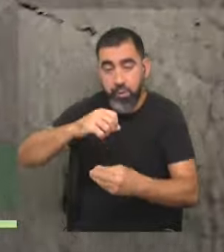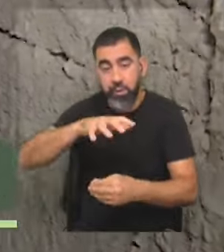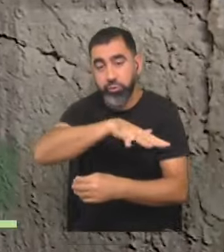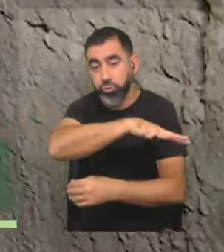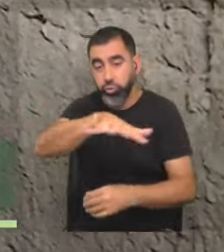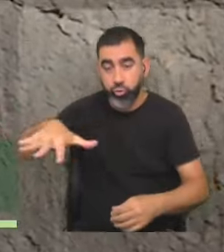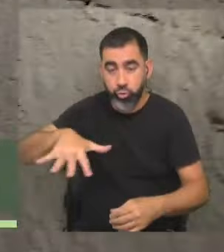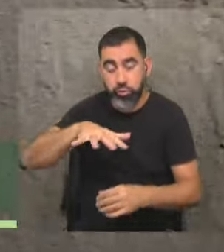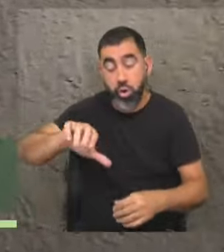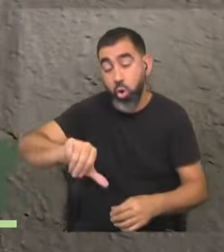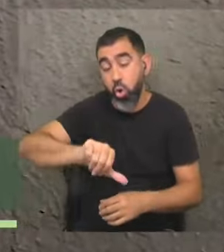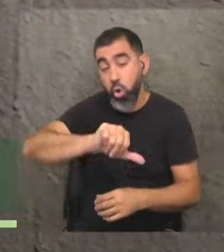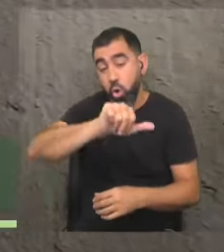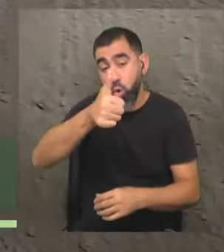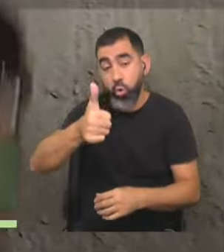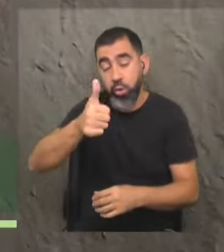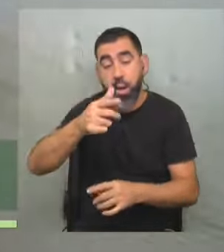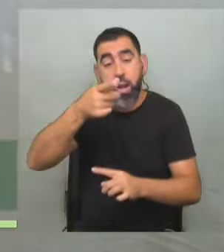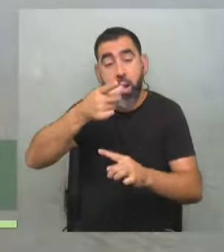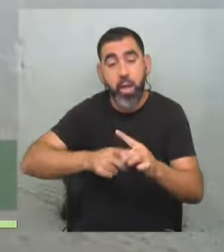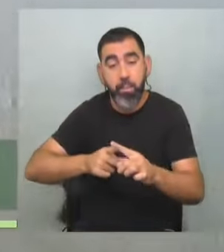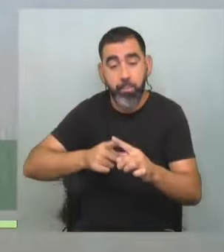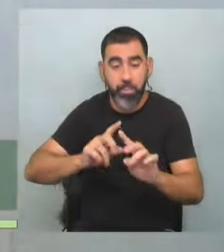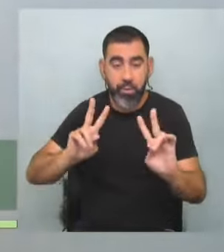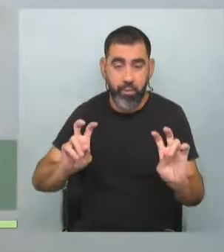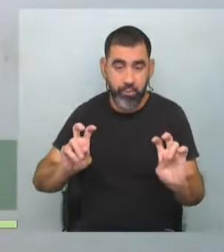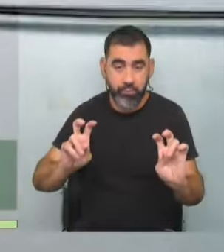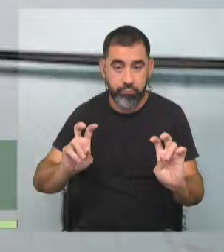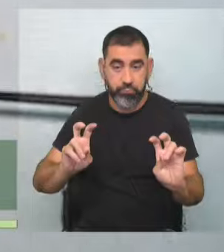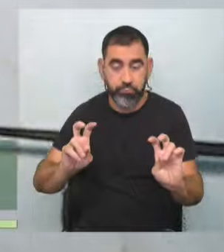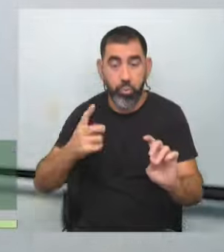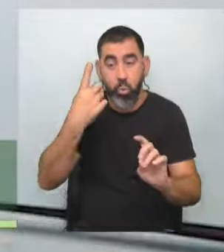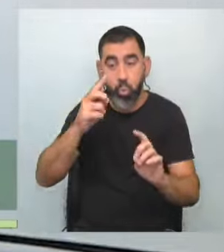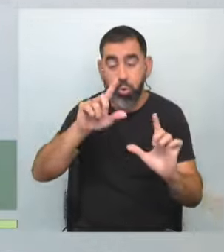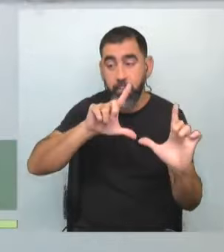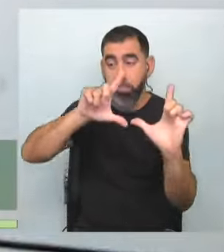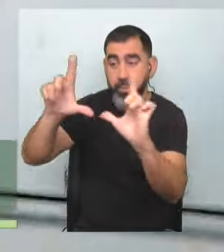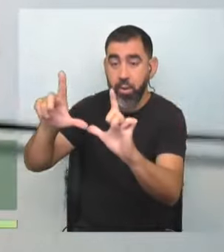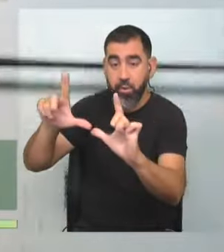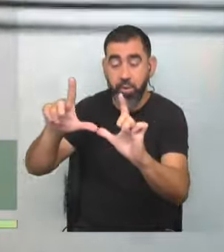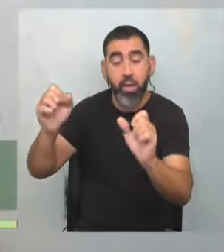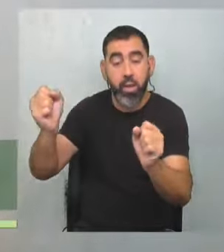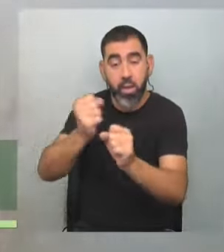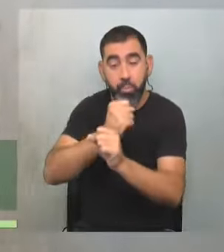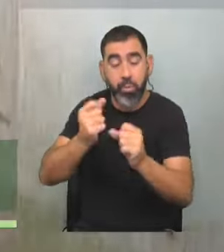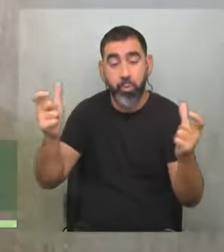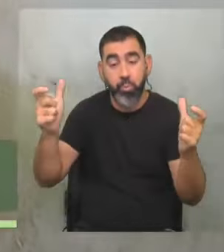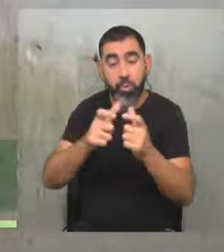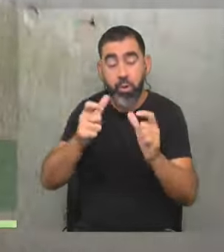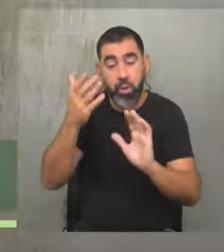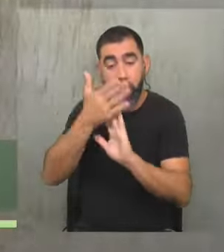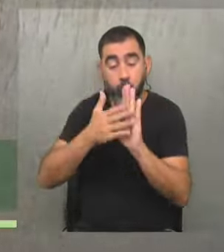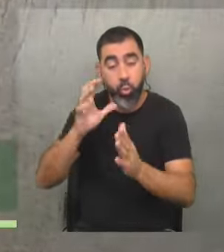día de hoy logramos este la mitad del camino que fue colocar una de las dos placas que están aprobadas por la Comisión Nacional de